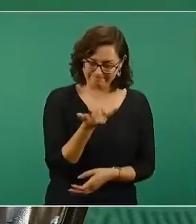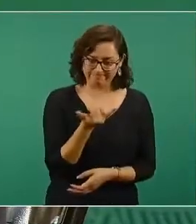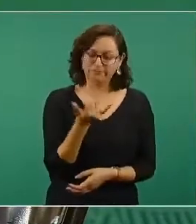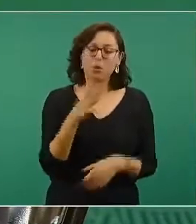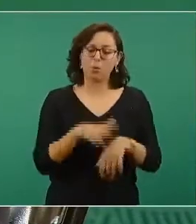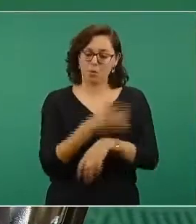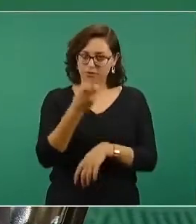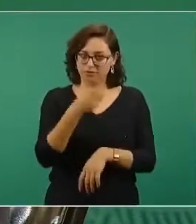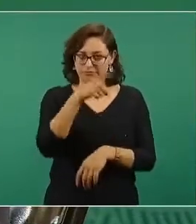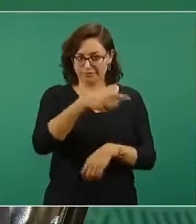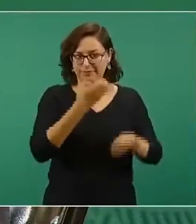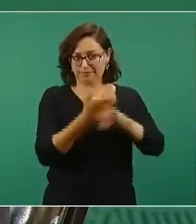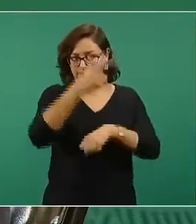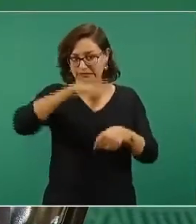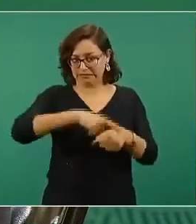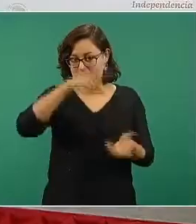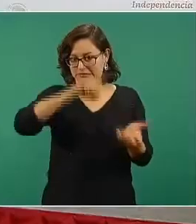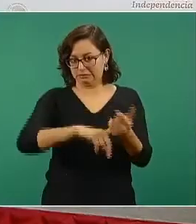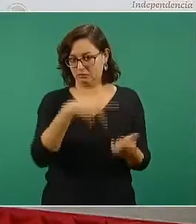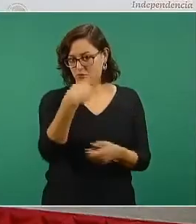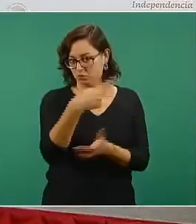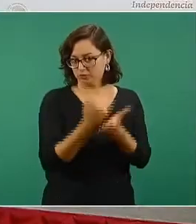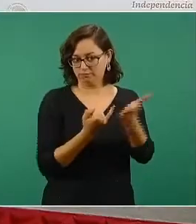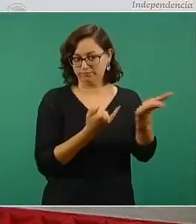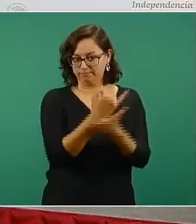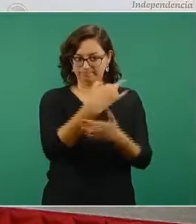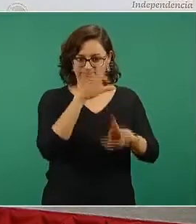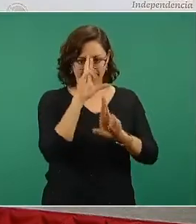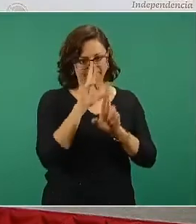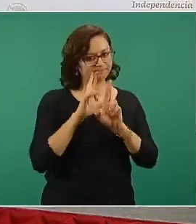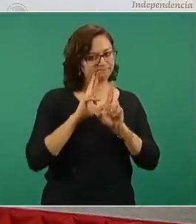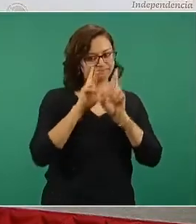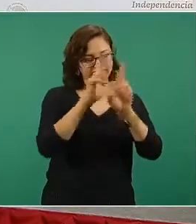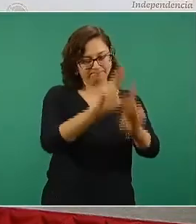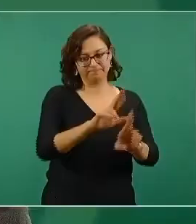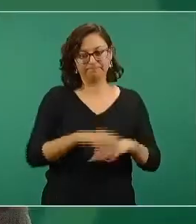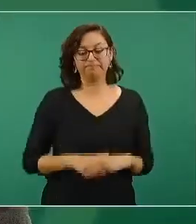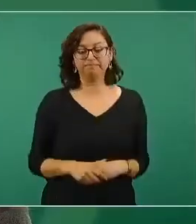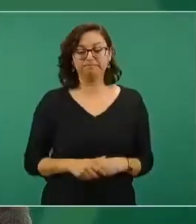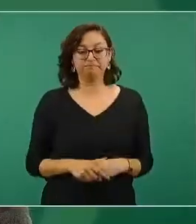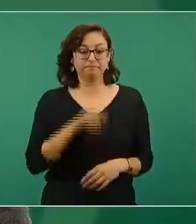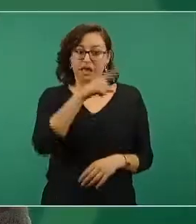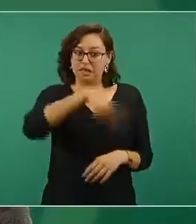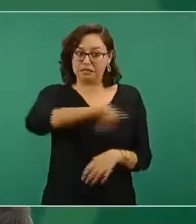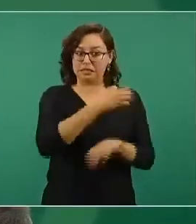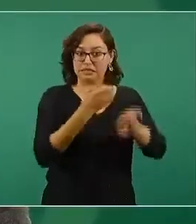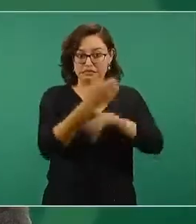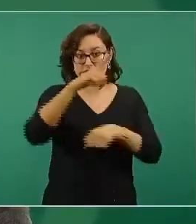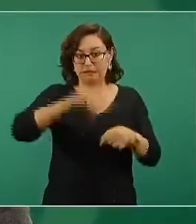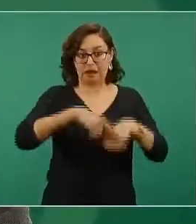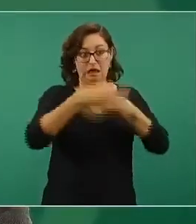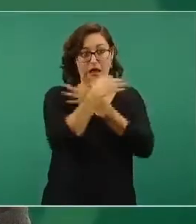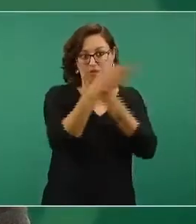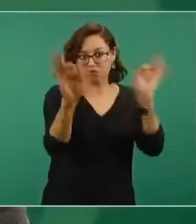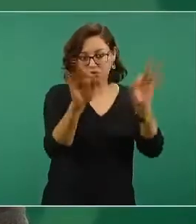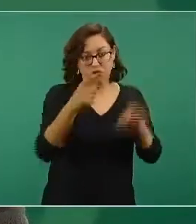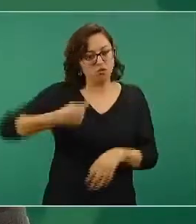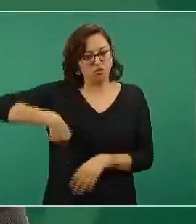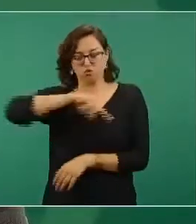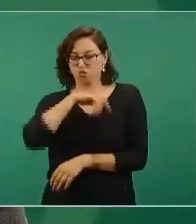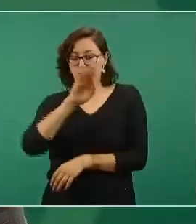en el componente técnico como en el componente operativo, hacen la convocatoria, hacen el anuncio. Entonces, no podemos y no